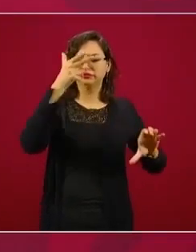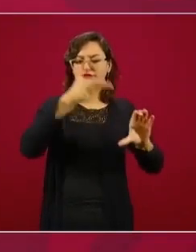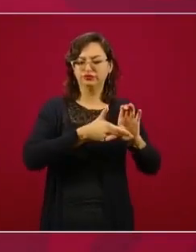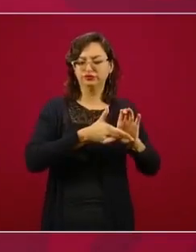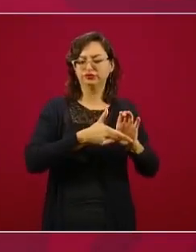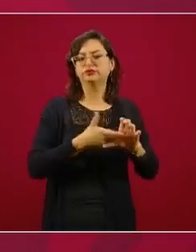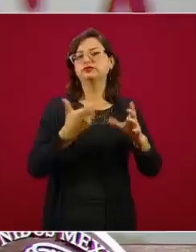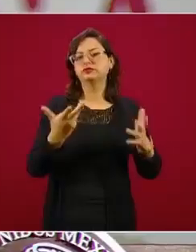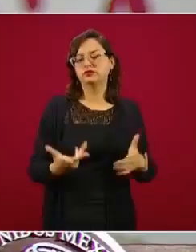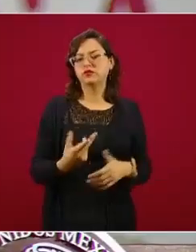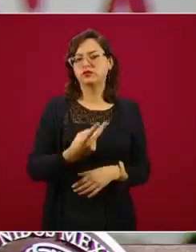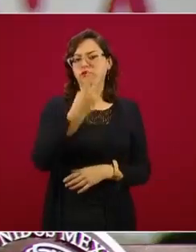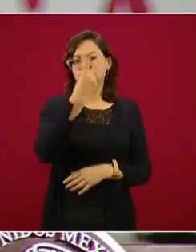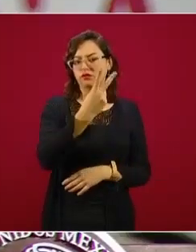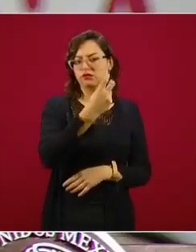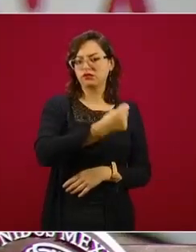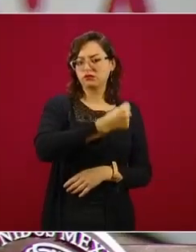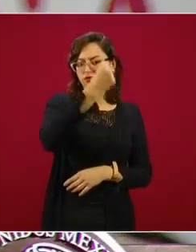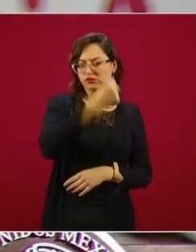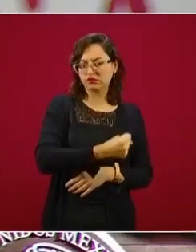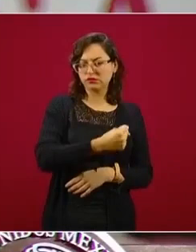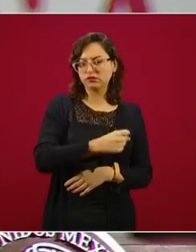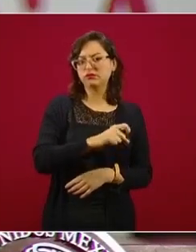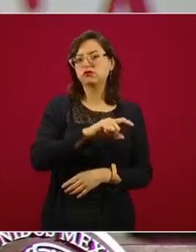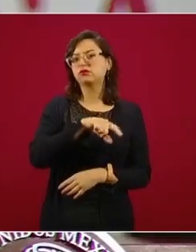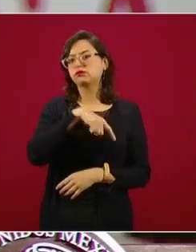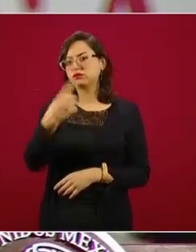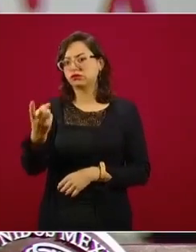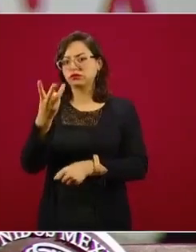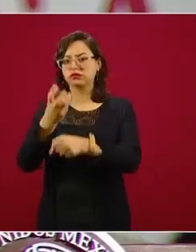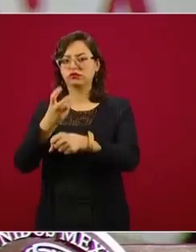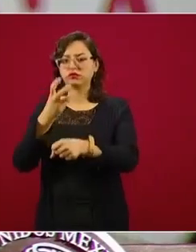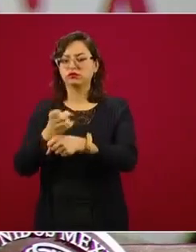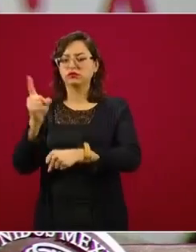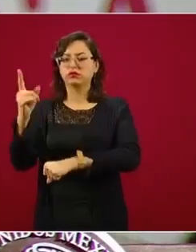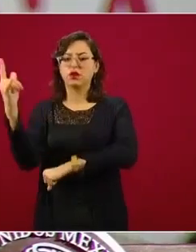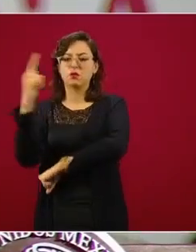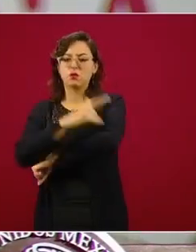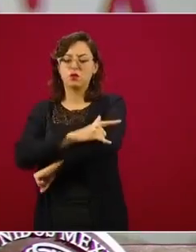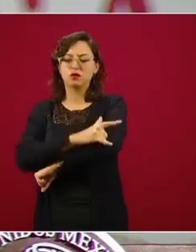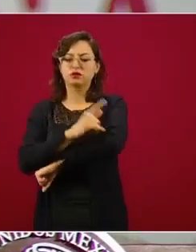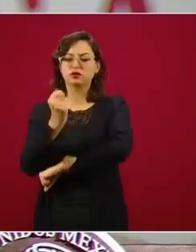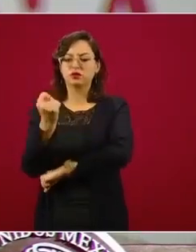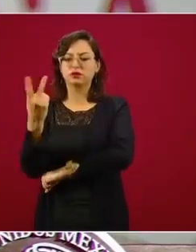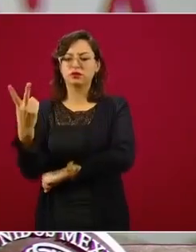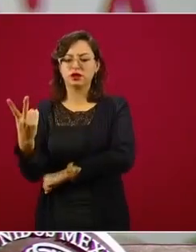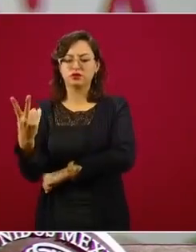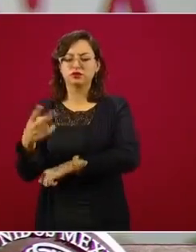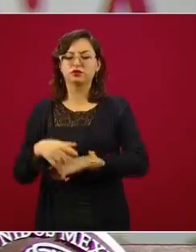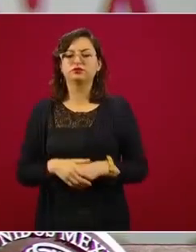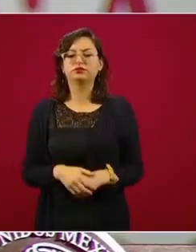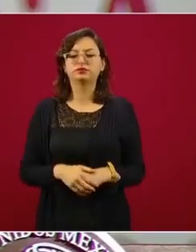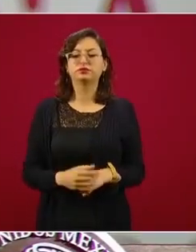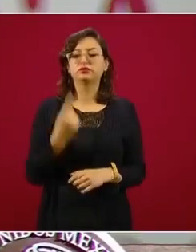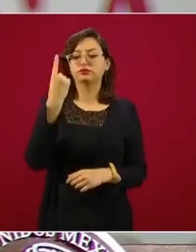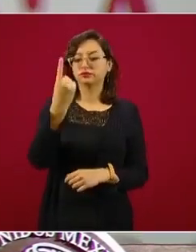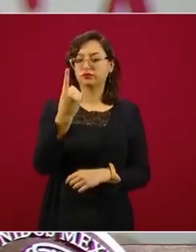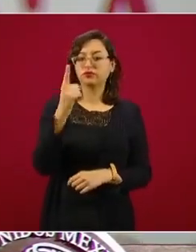institución, y otro aquí en el aeropuerto, en la Terminal 2, y uno más en